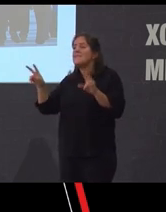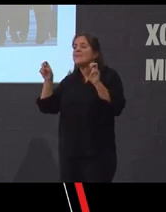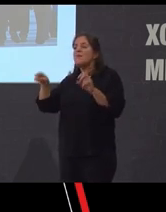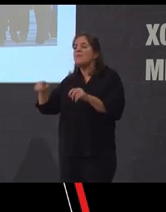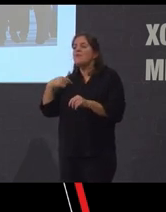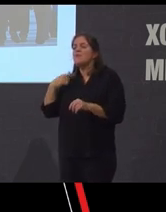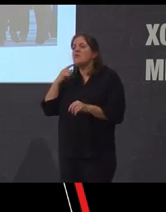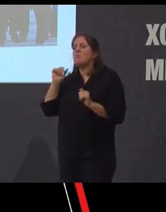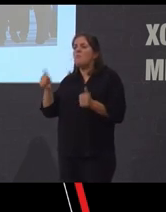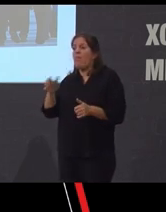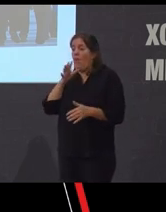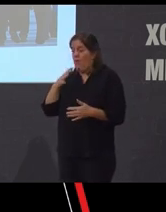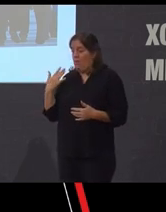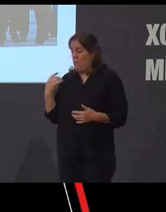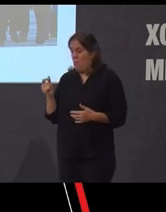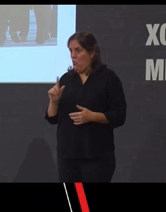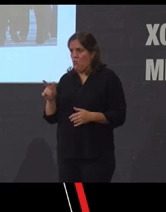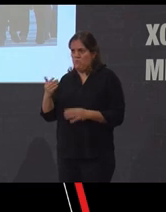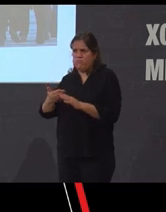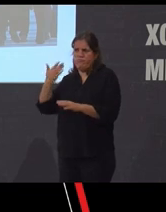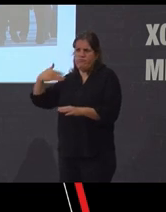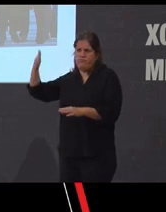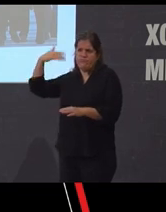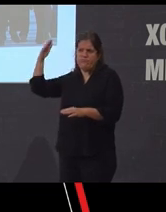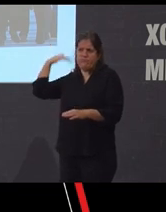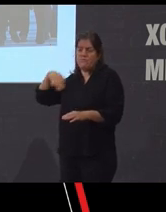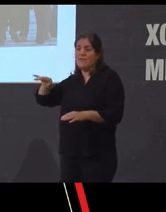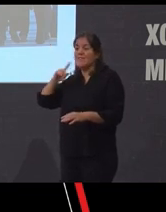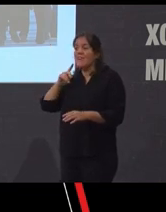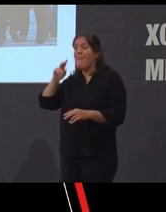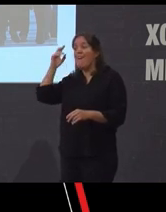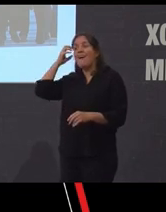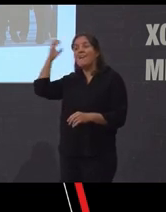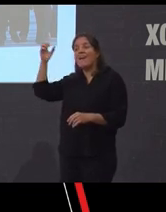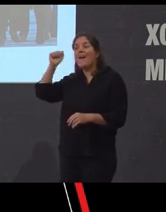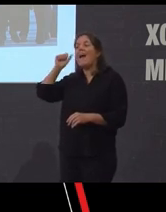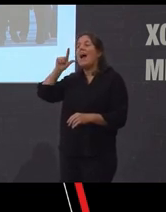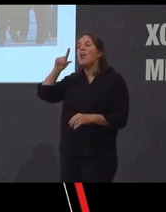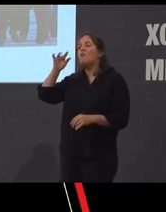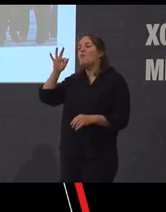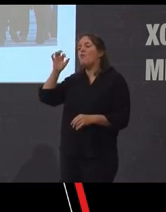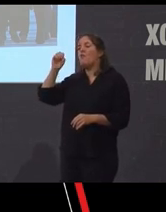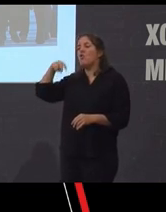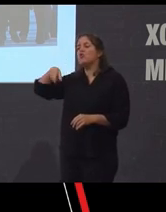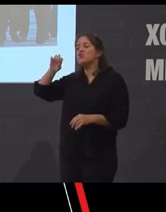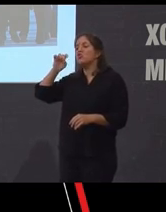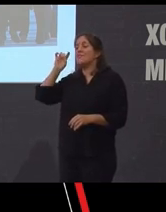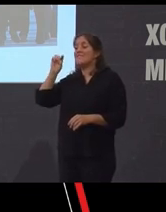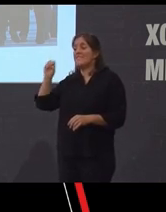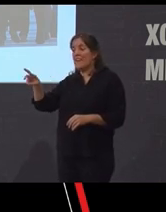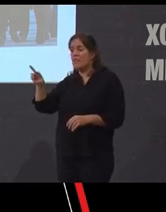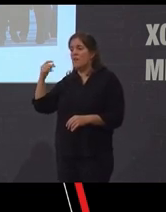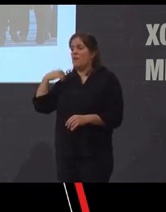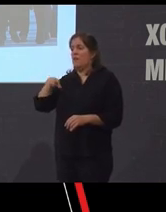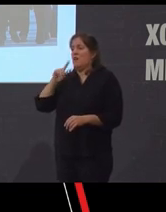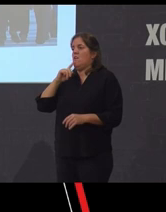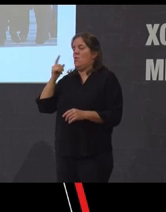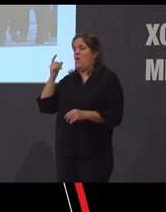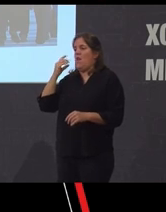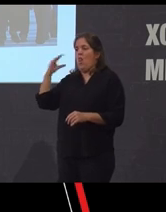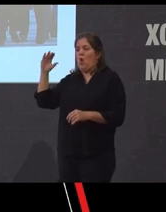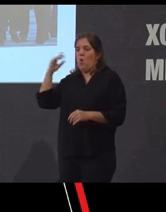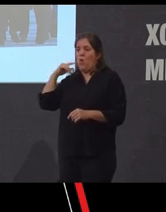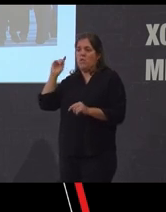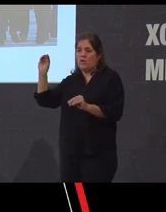de moi longe, porque Alfonso XIII xa tiña contas en Suiza, Don Juan tamén, e todos